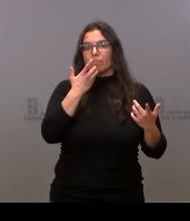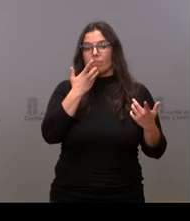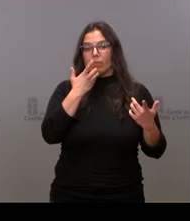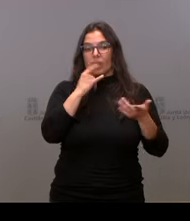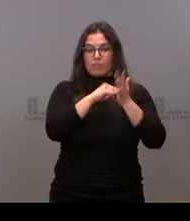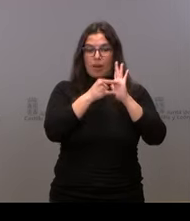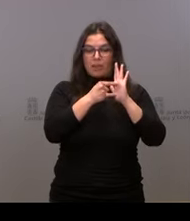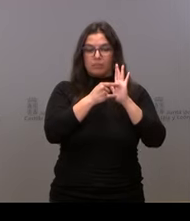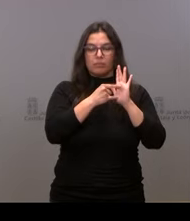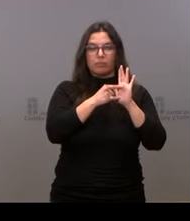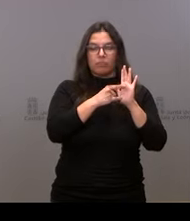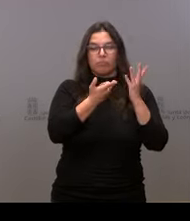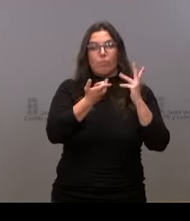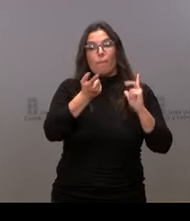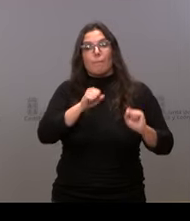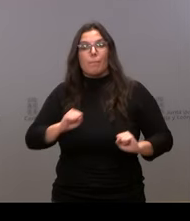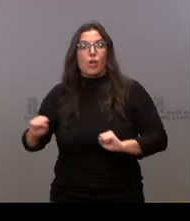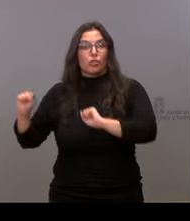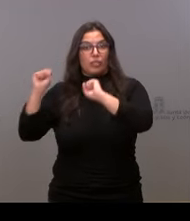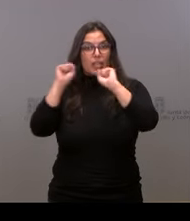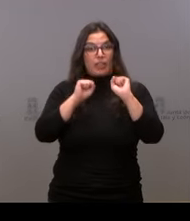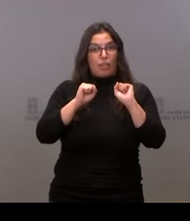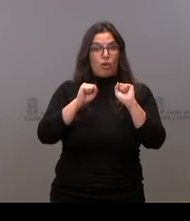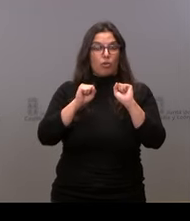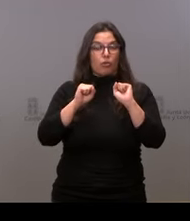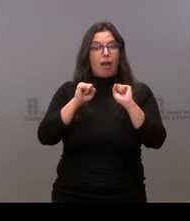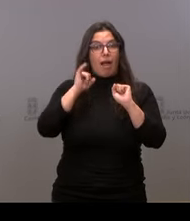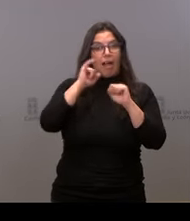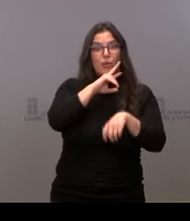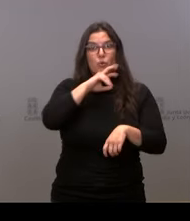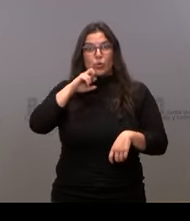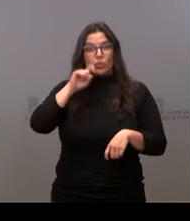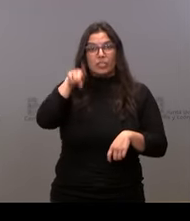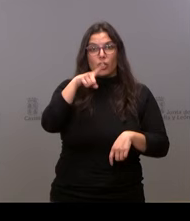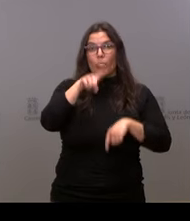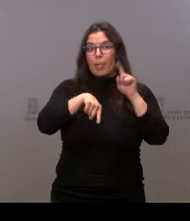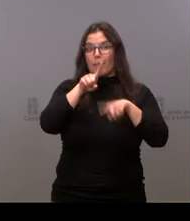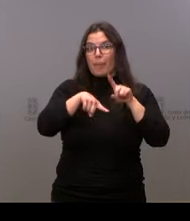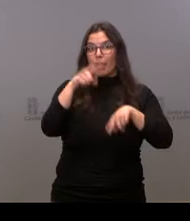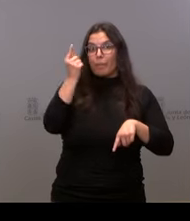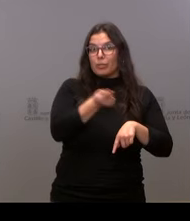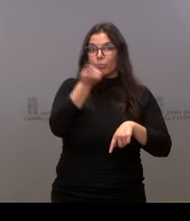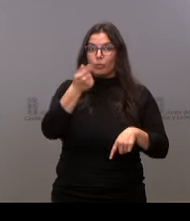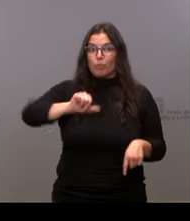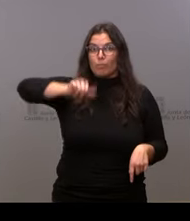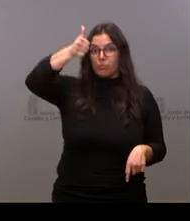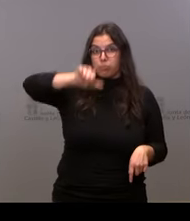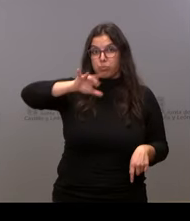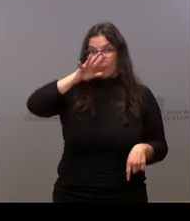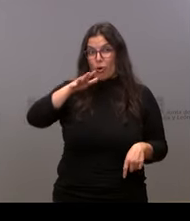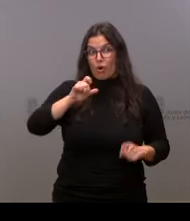plan en función del presupuesto si se apruebe o no se apruebe con las dudas que hay ahora mismo vamos a ver